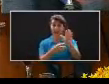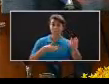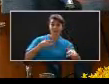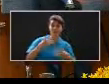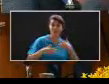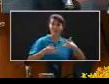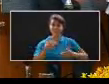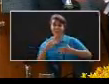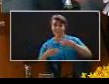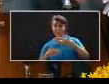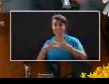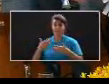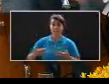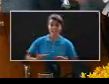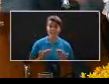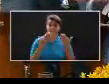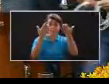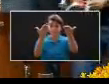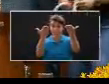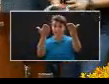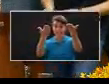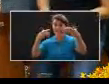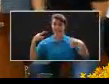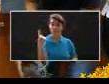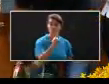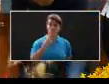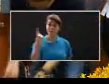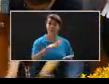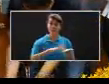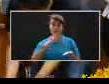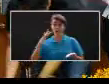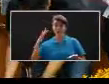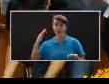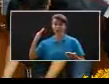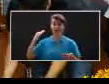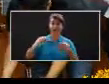presencia me gozaré y le daré.